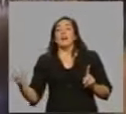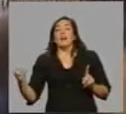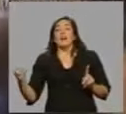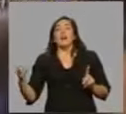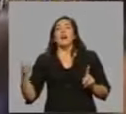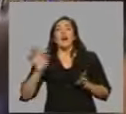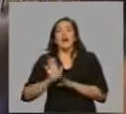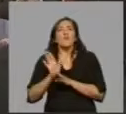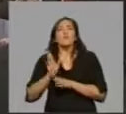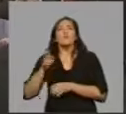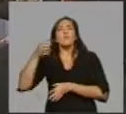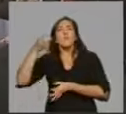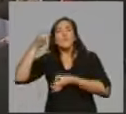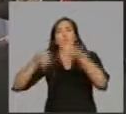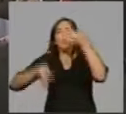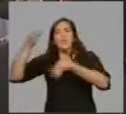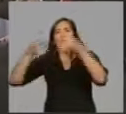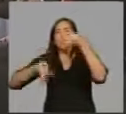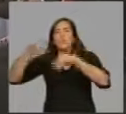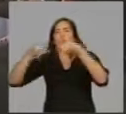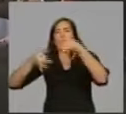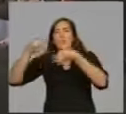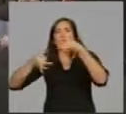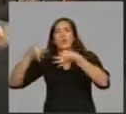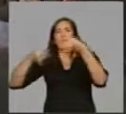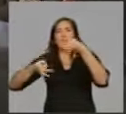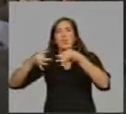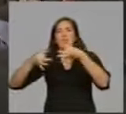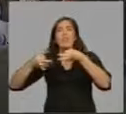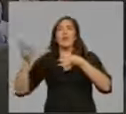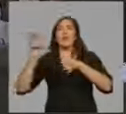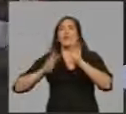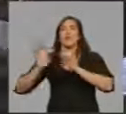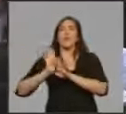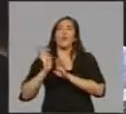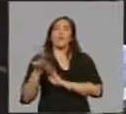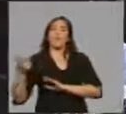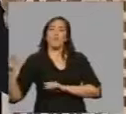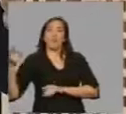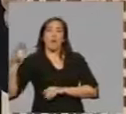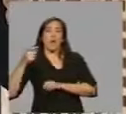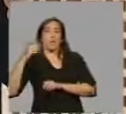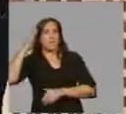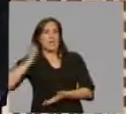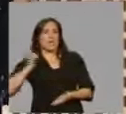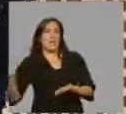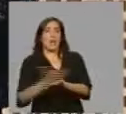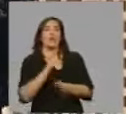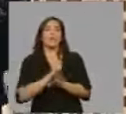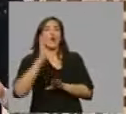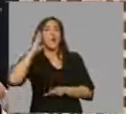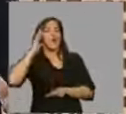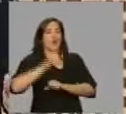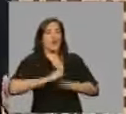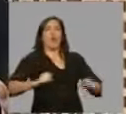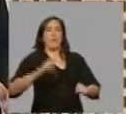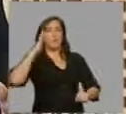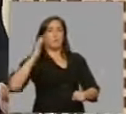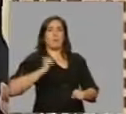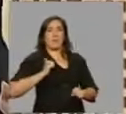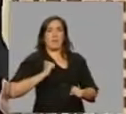de la juricidad de los golpes de Estado. Hasta la tragedia que tuvo